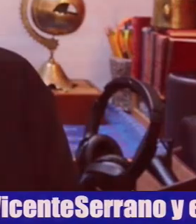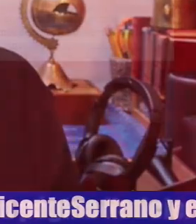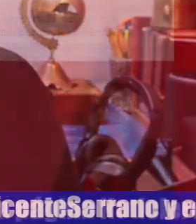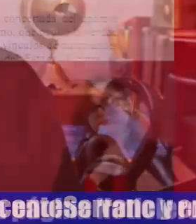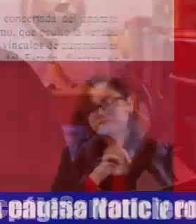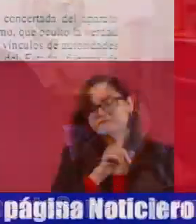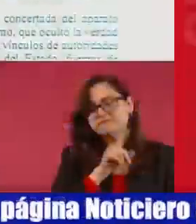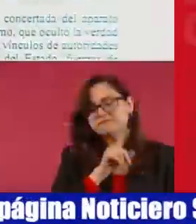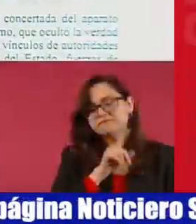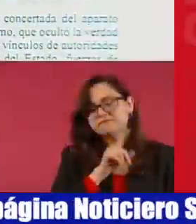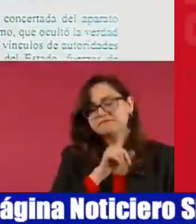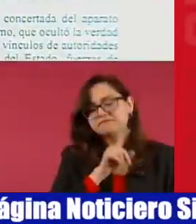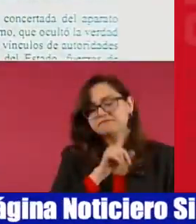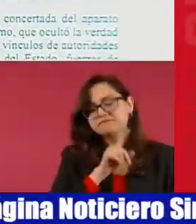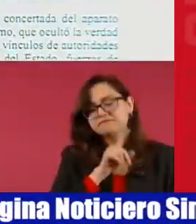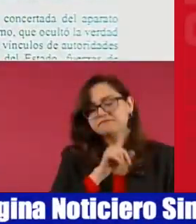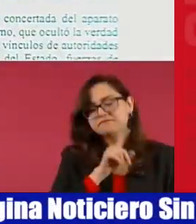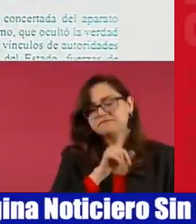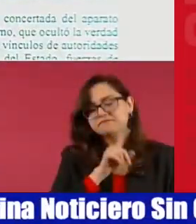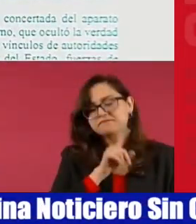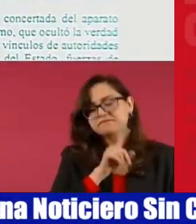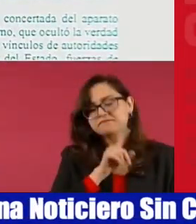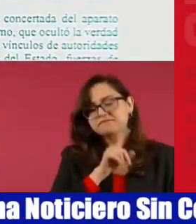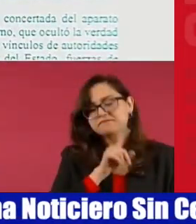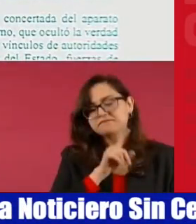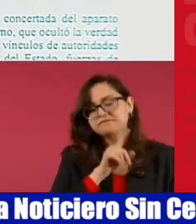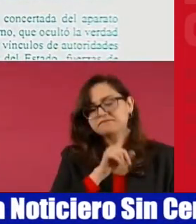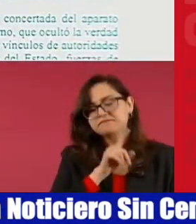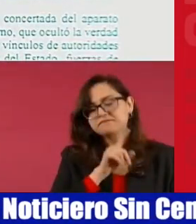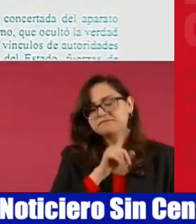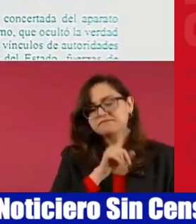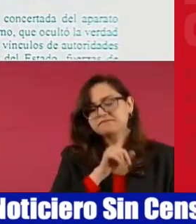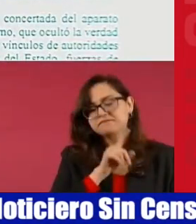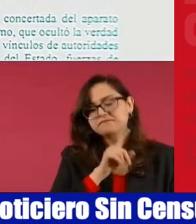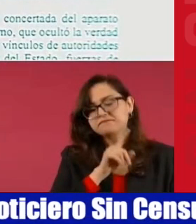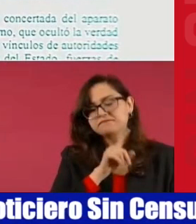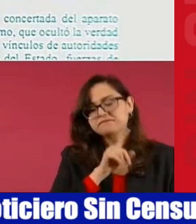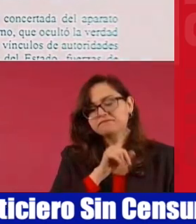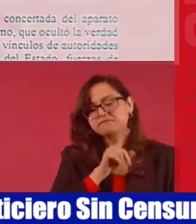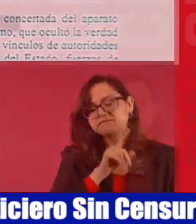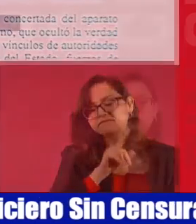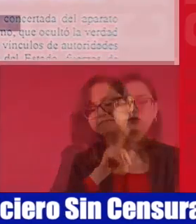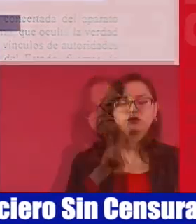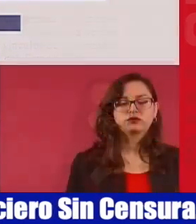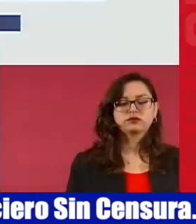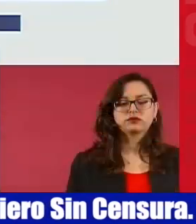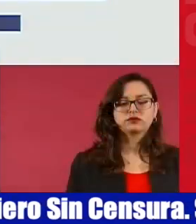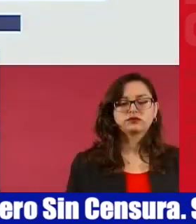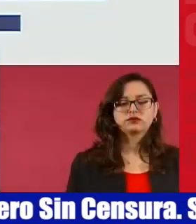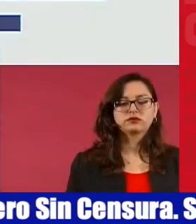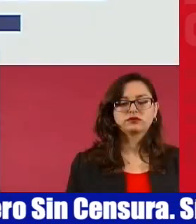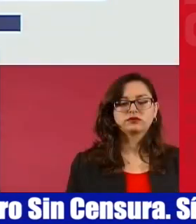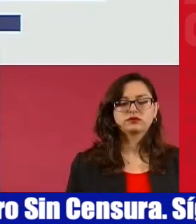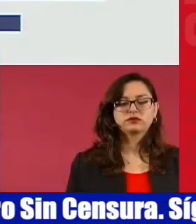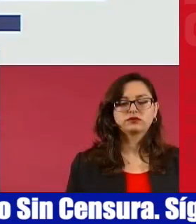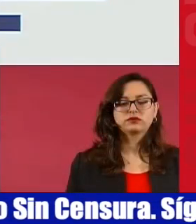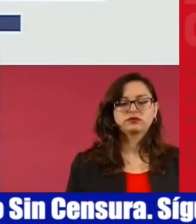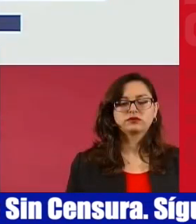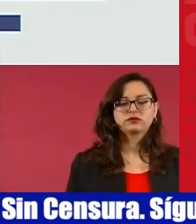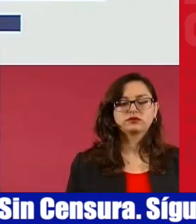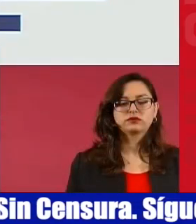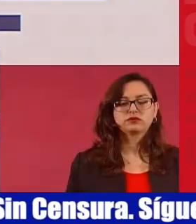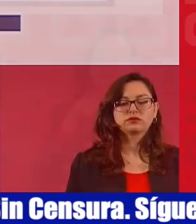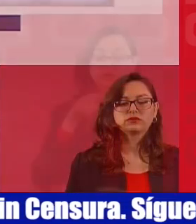el nombre del operativo, y lo hemos visto desde las últimas semanas, de la oposición y los medios corporativos, con